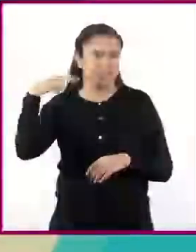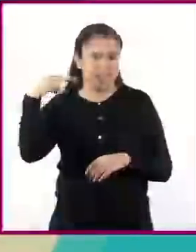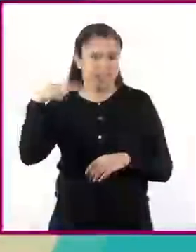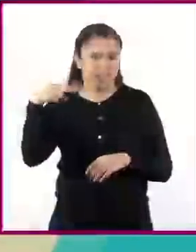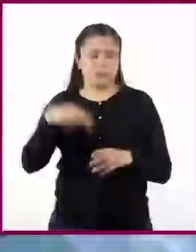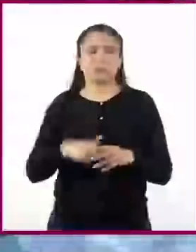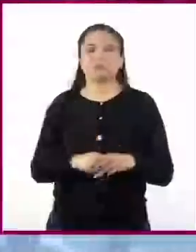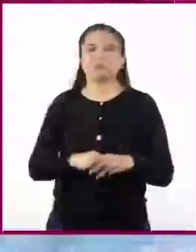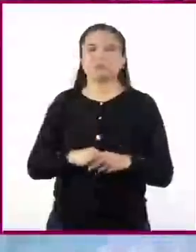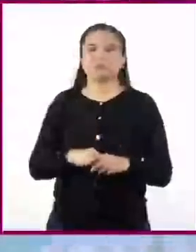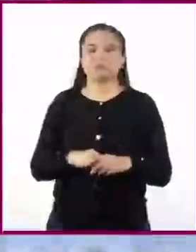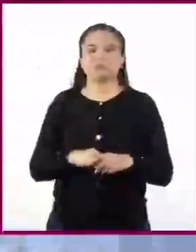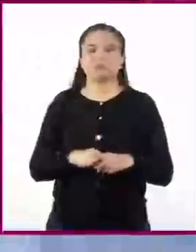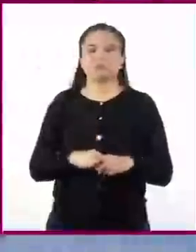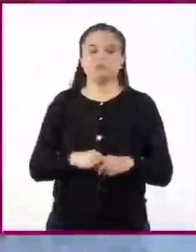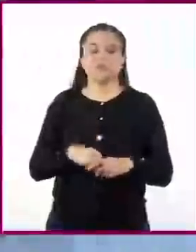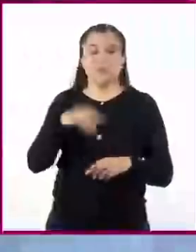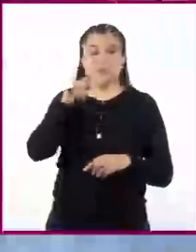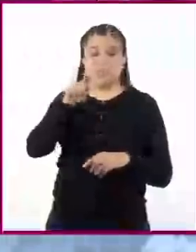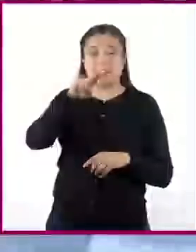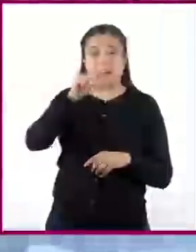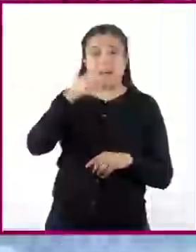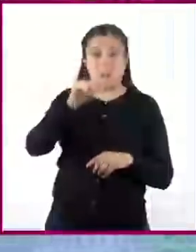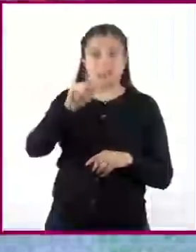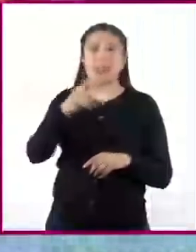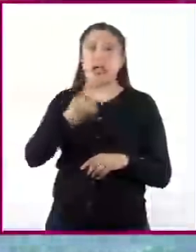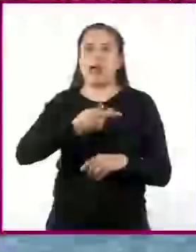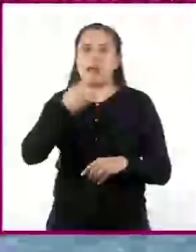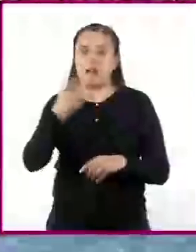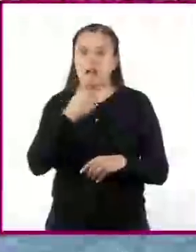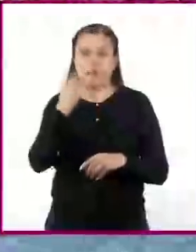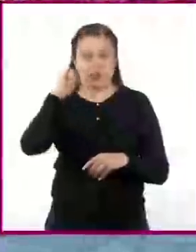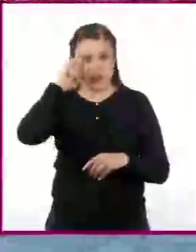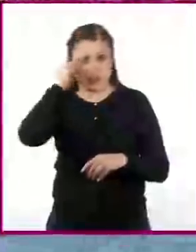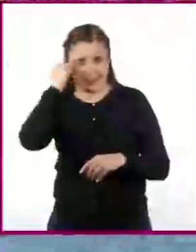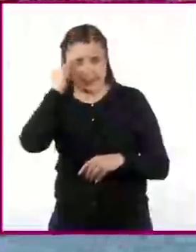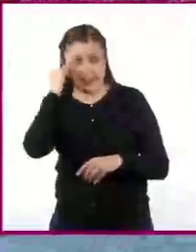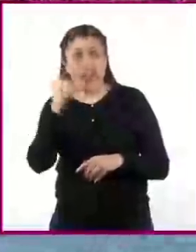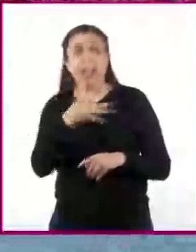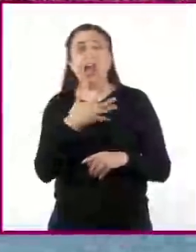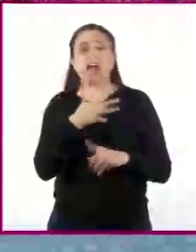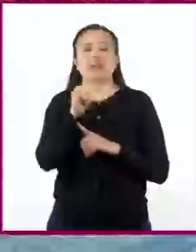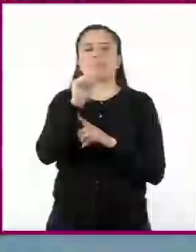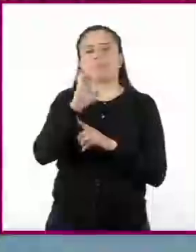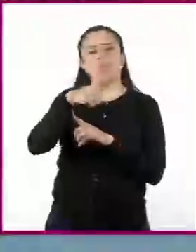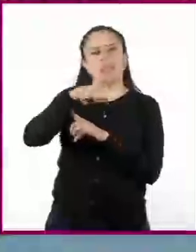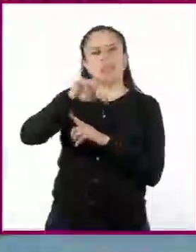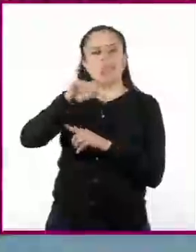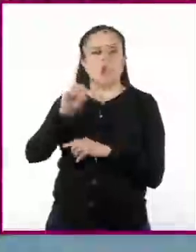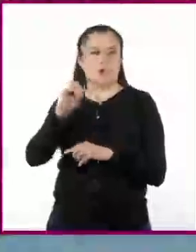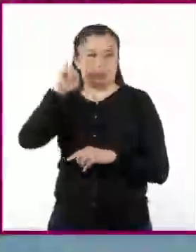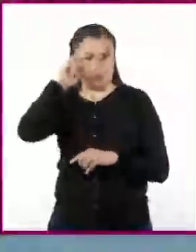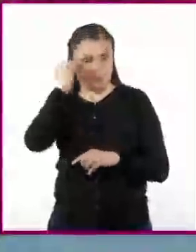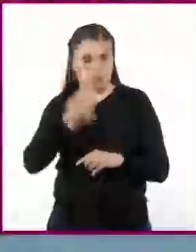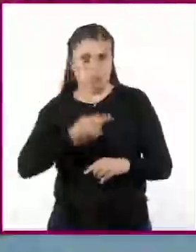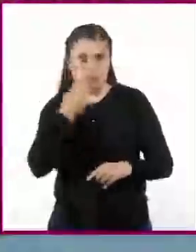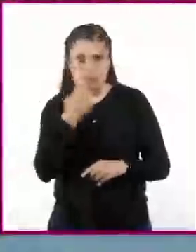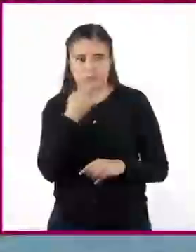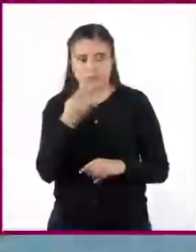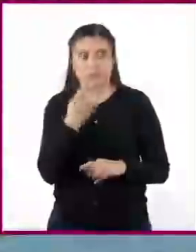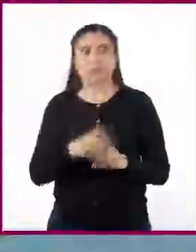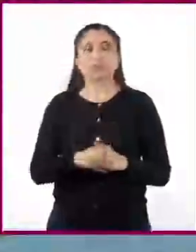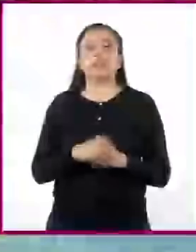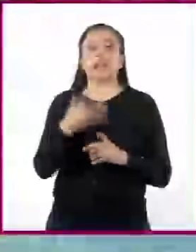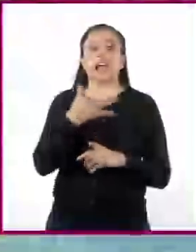Veracruz. Los nahuas hablan náhuatl y entre sus costumbres destaca el tequio, un trabajo que